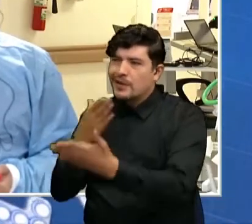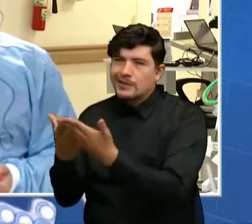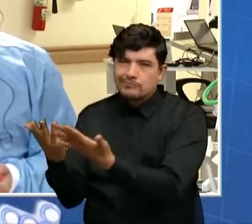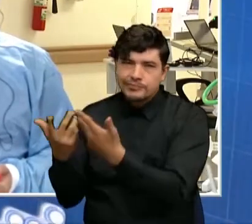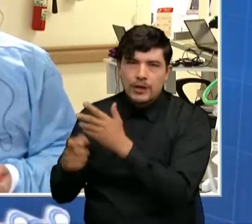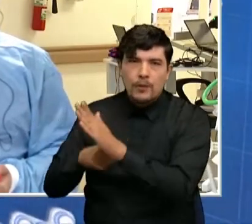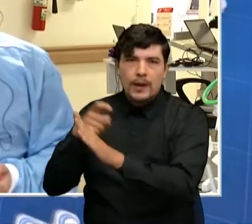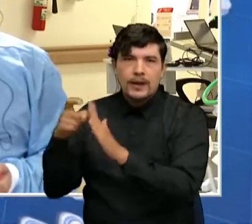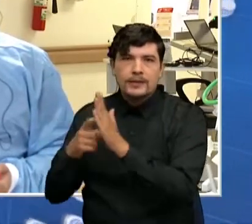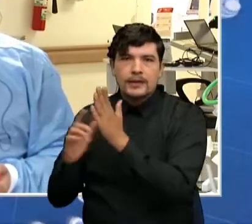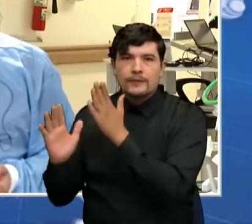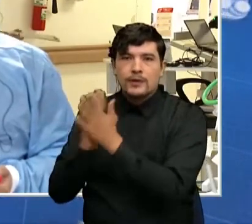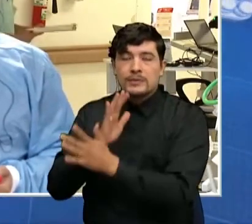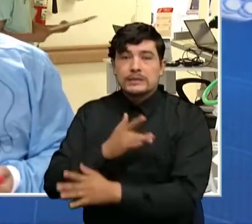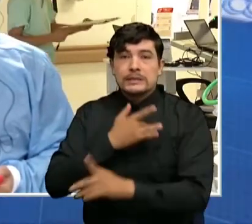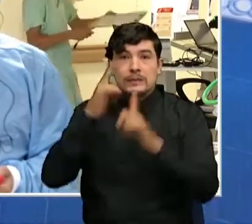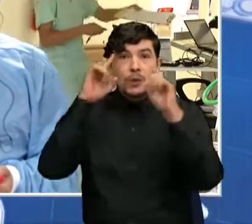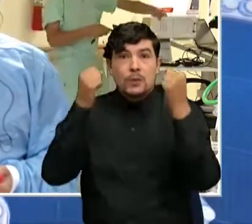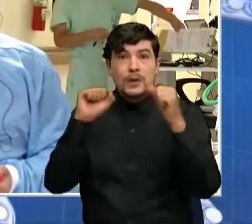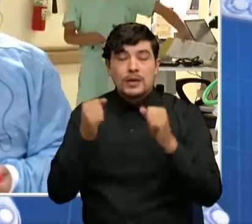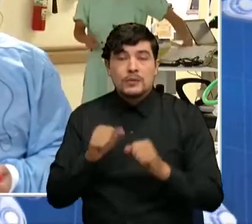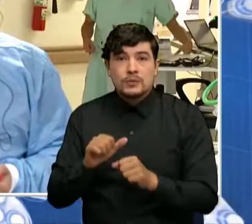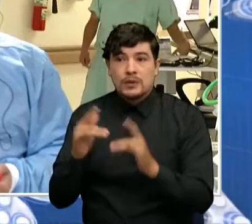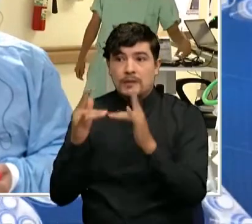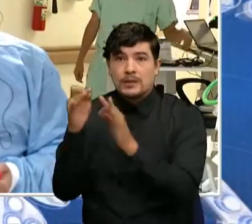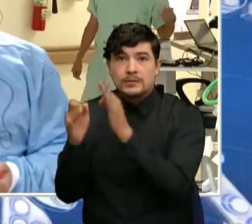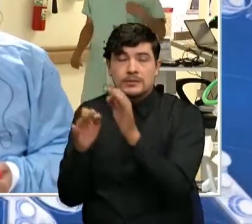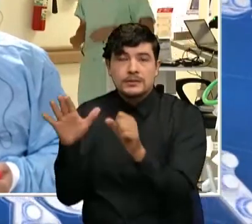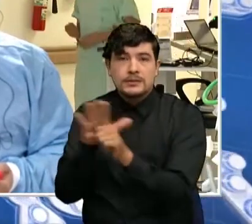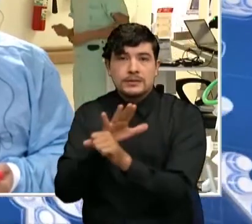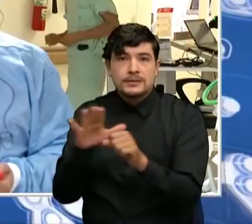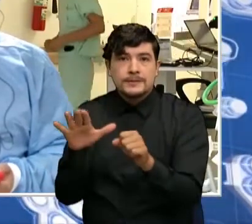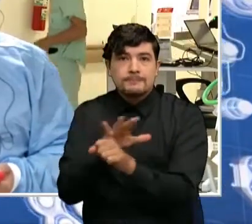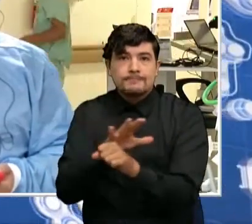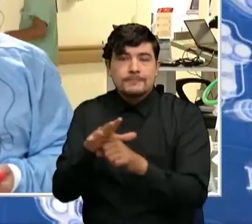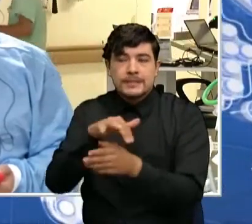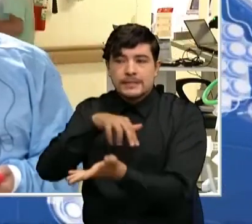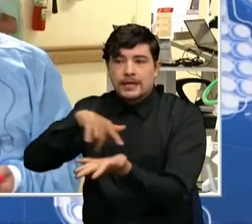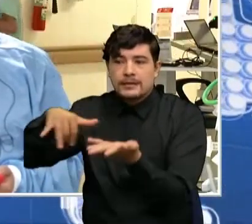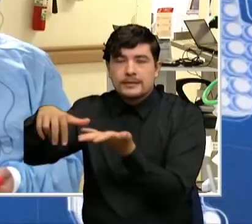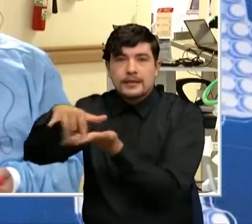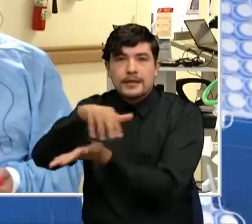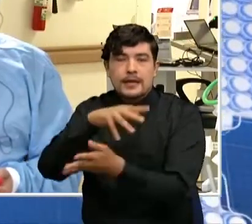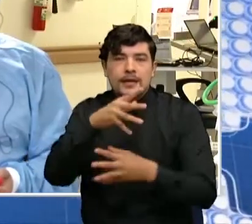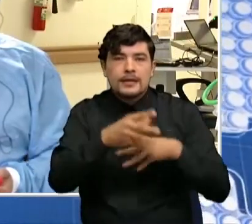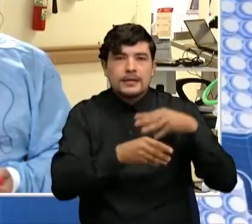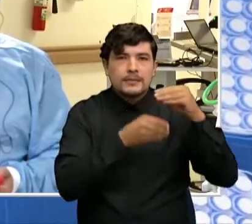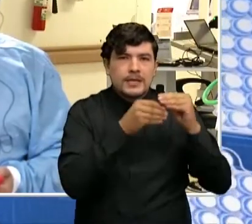panorama preocupante de la situación de camas UCI en el departamento de Santander, al igual que